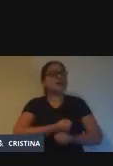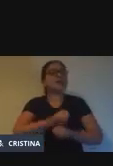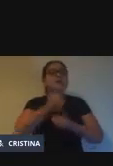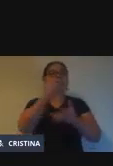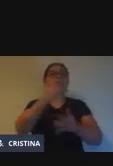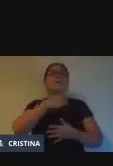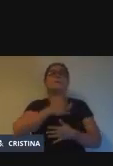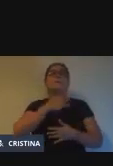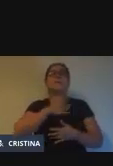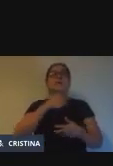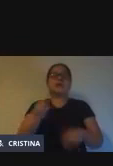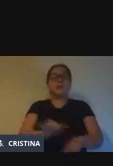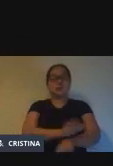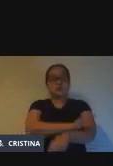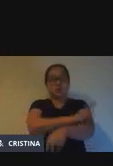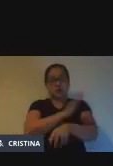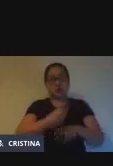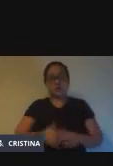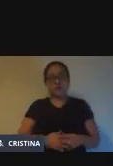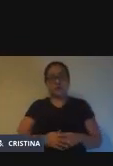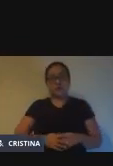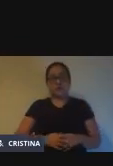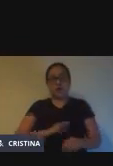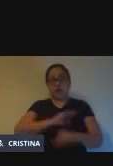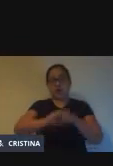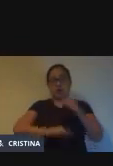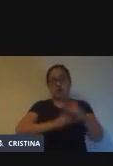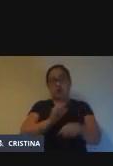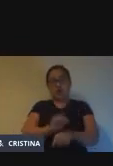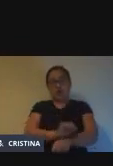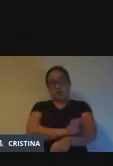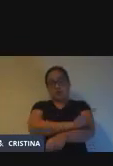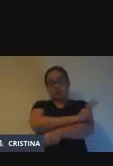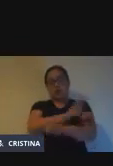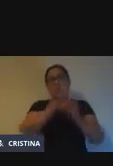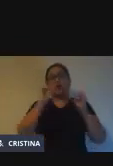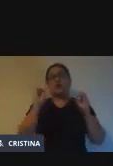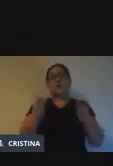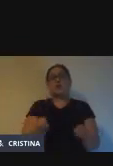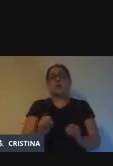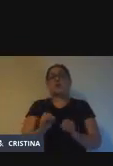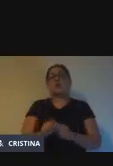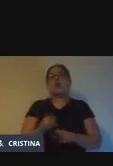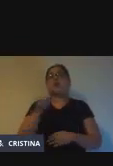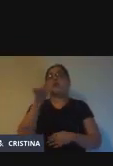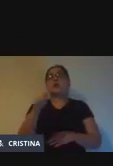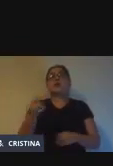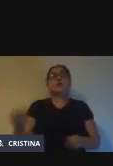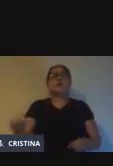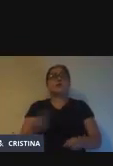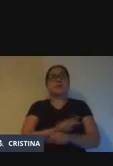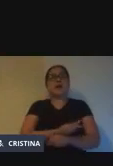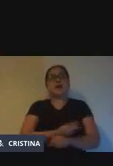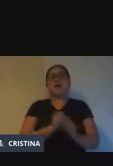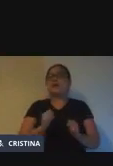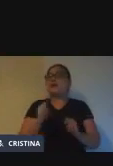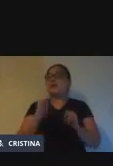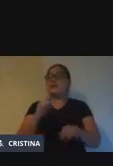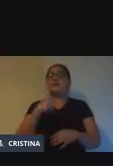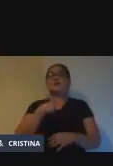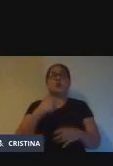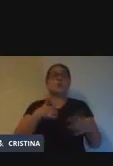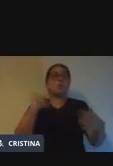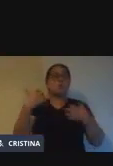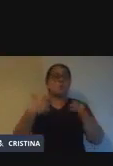reactivas contenidas. Todas esas emociones o la reactividad emocional contenida se manifiesta a través de la